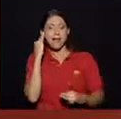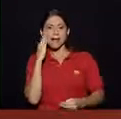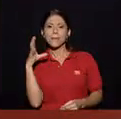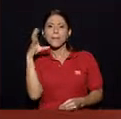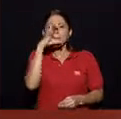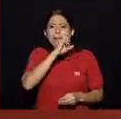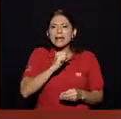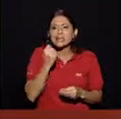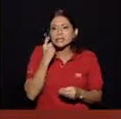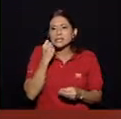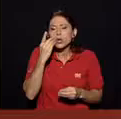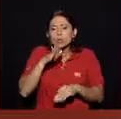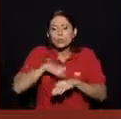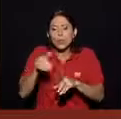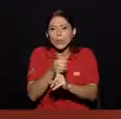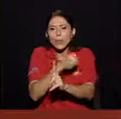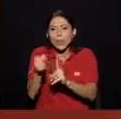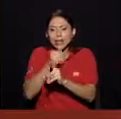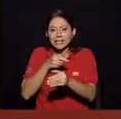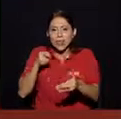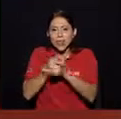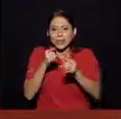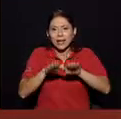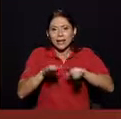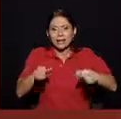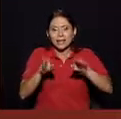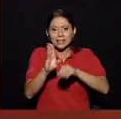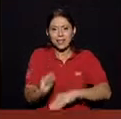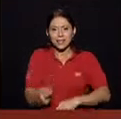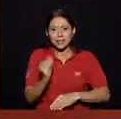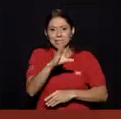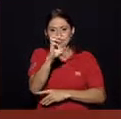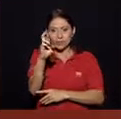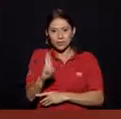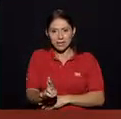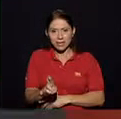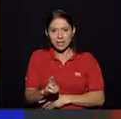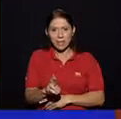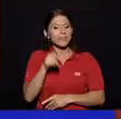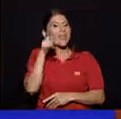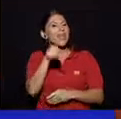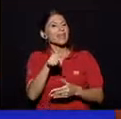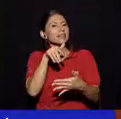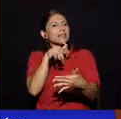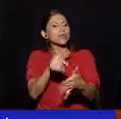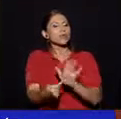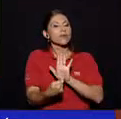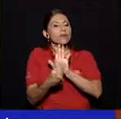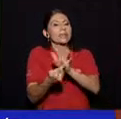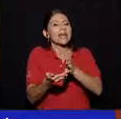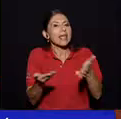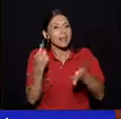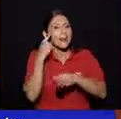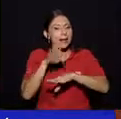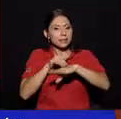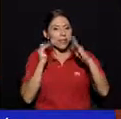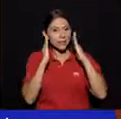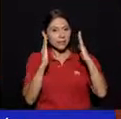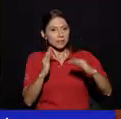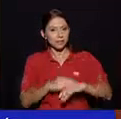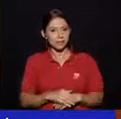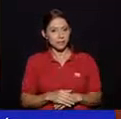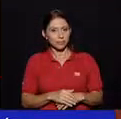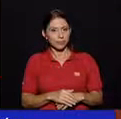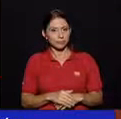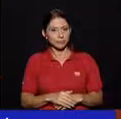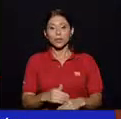adolescencia en Costa Rica. En términos generales, ¿qué es lo más importante que refleja este estudio que nos debe hacer un llamado de atención? Bien,